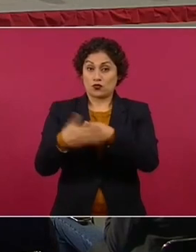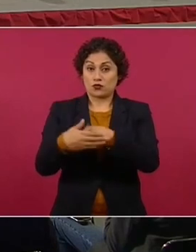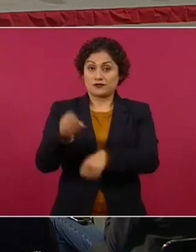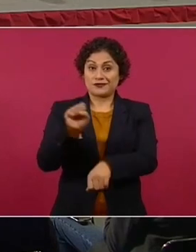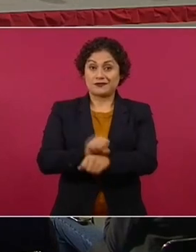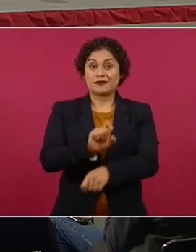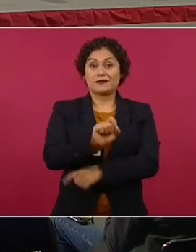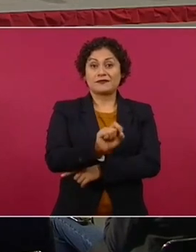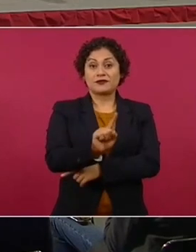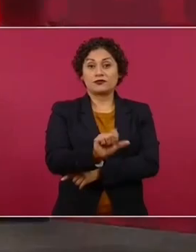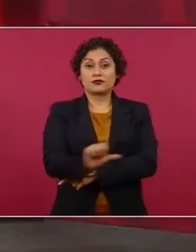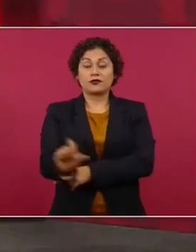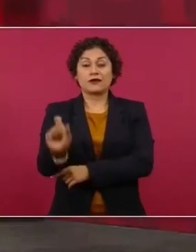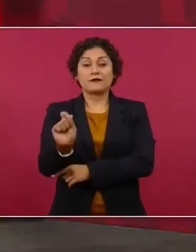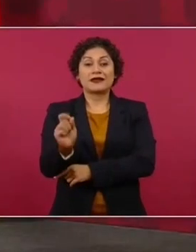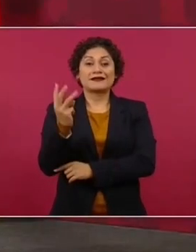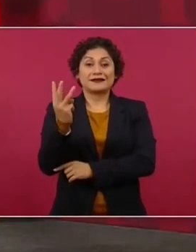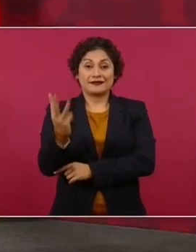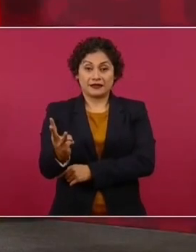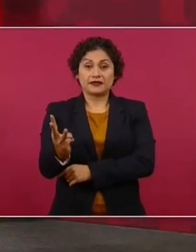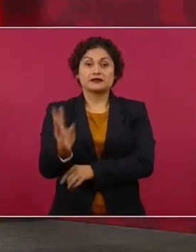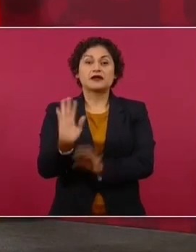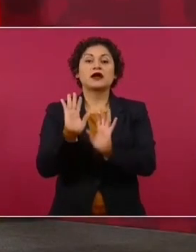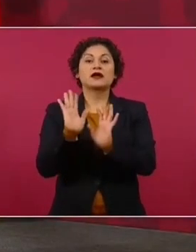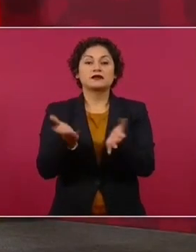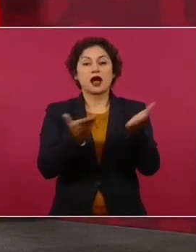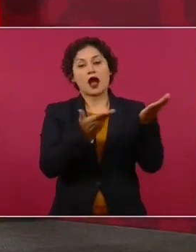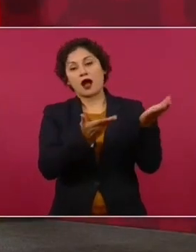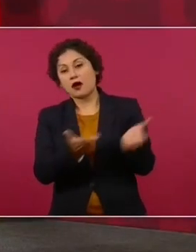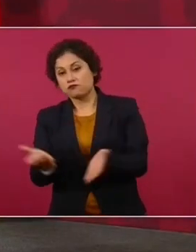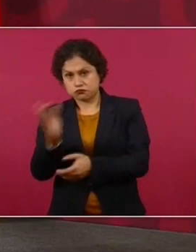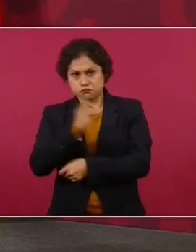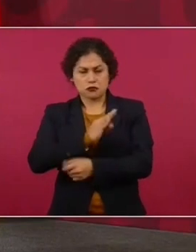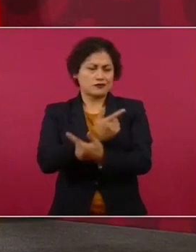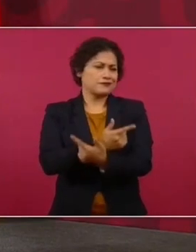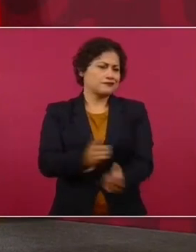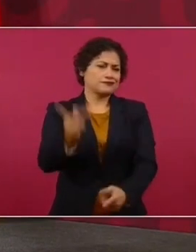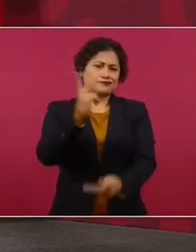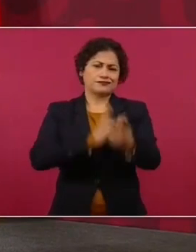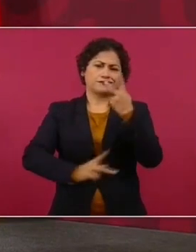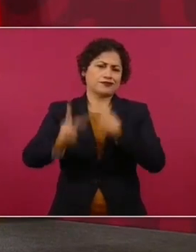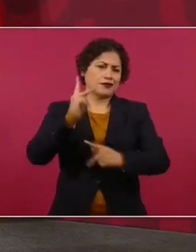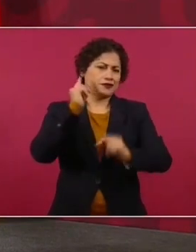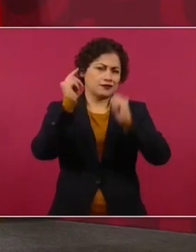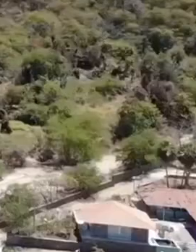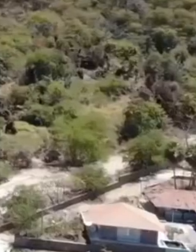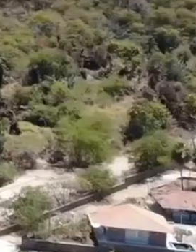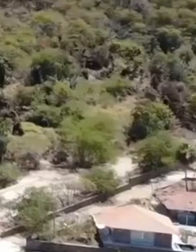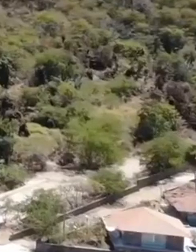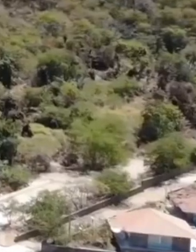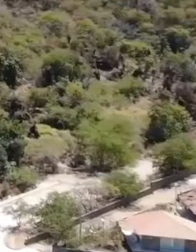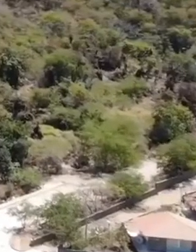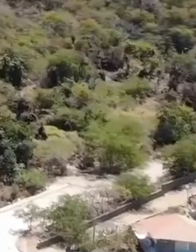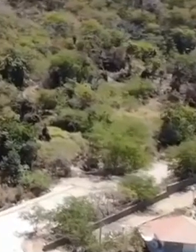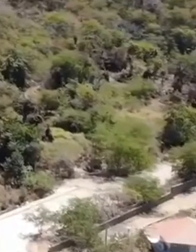es la fecha que tenemos contemplado para la recepción de todos los que nos quieran visitar. Está abierto ya, estamos listos. La